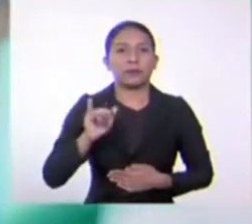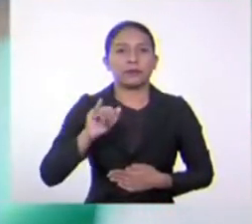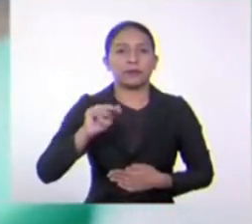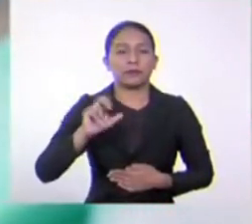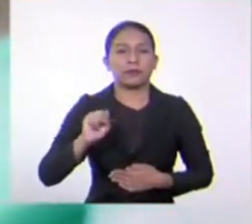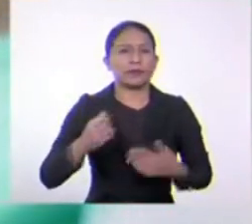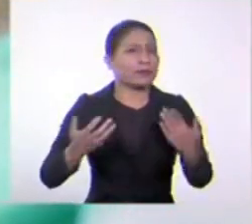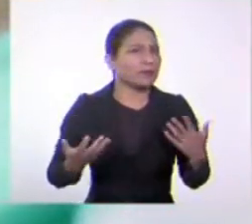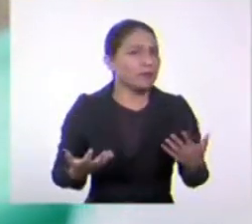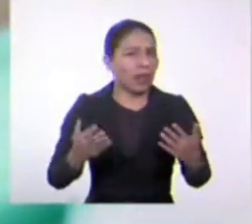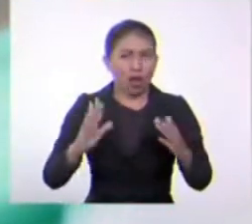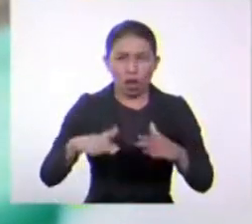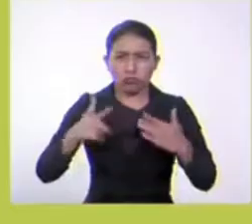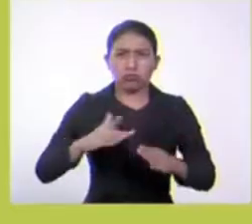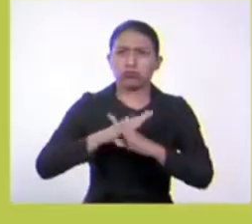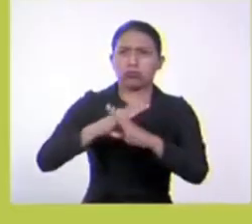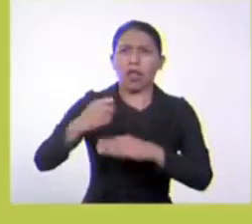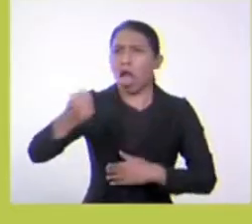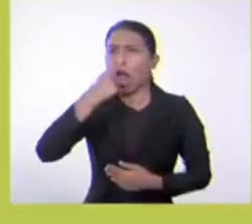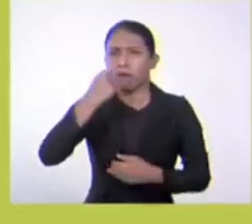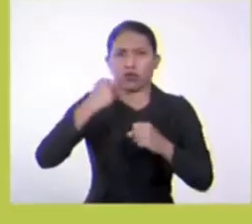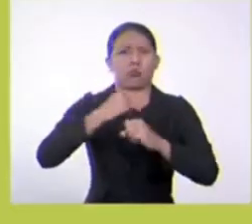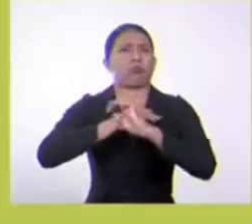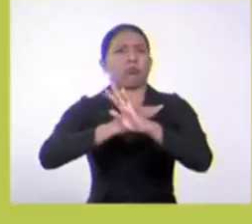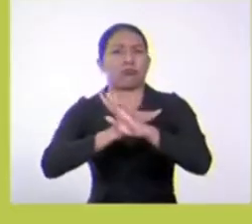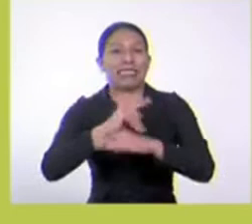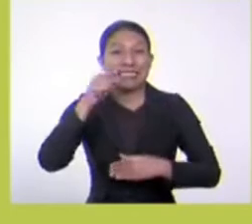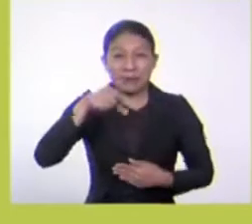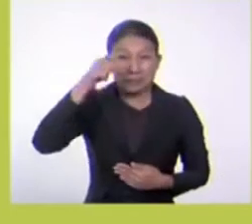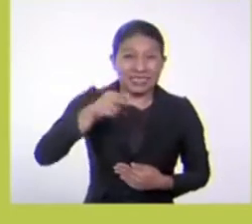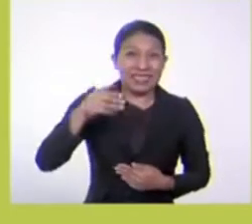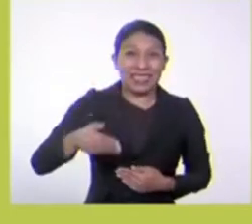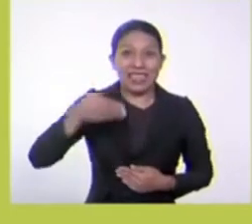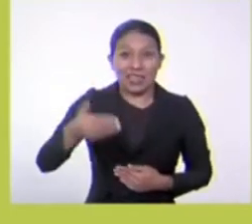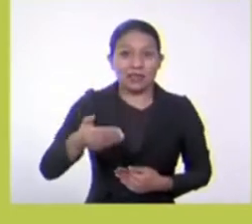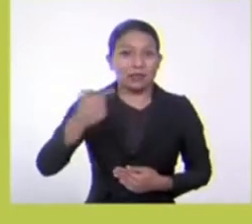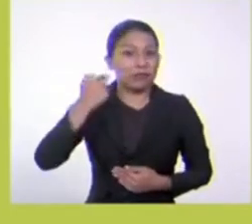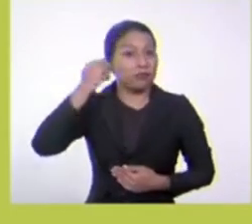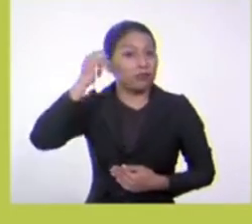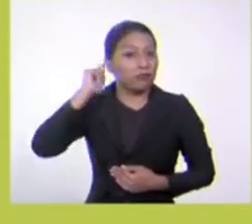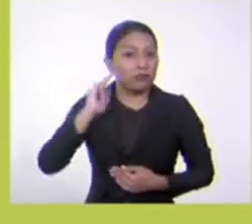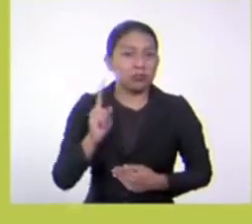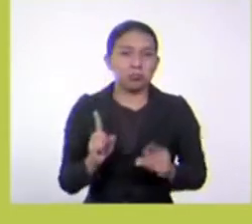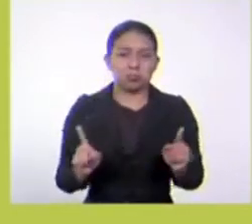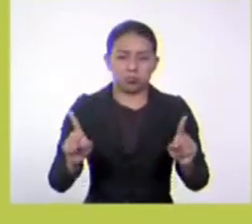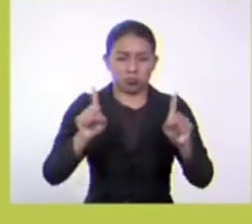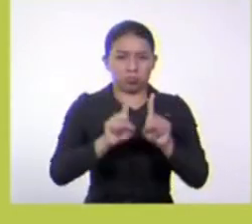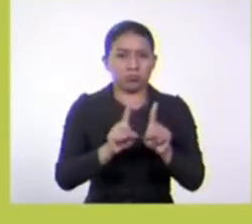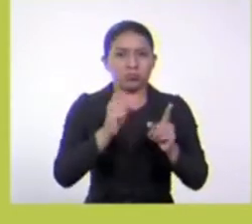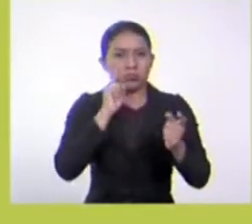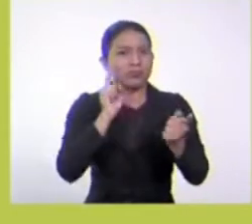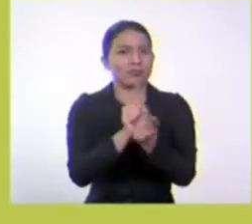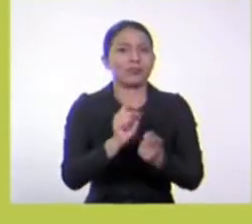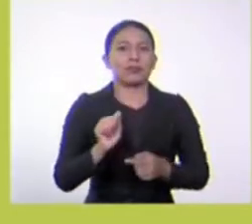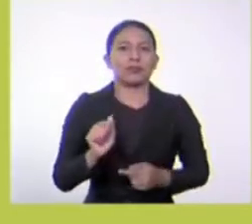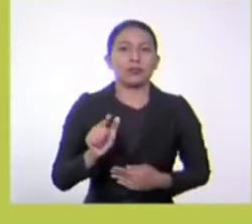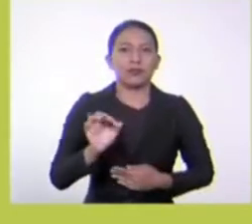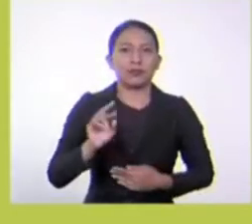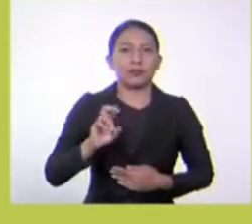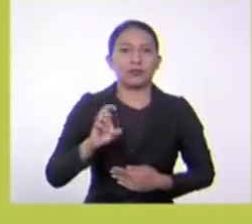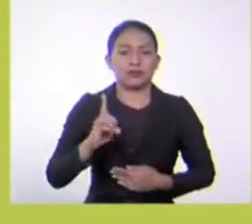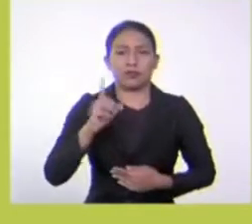explicarse la resistencia a los antibióticos. Ese mismo año, ambos científicos se juntan con Alfred Hershey,